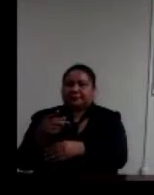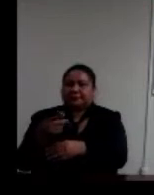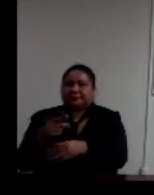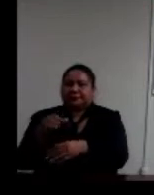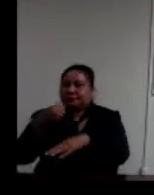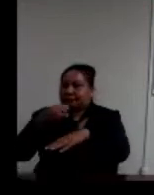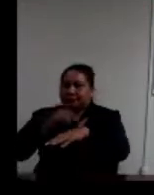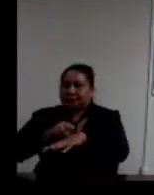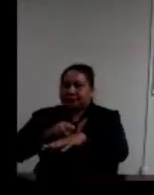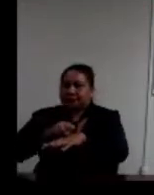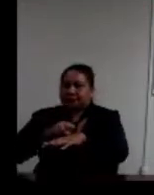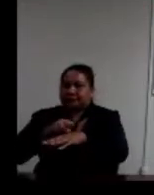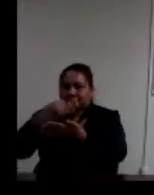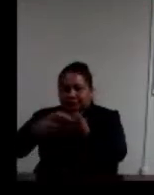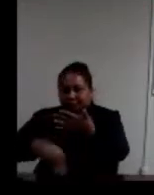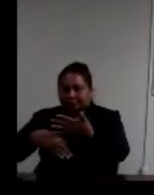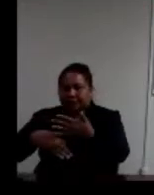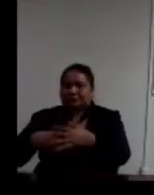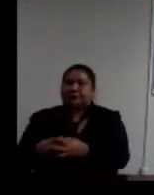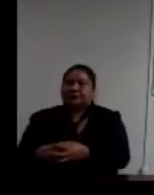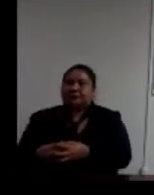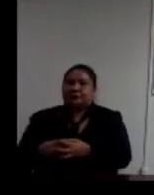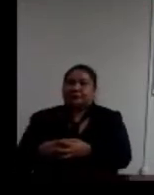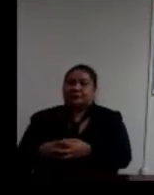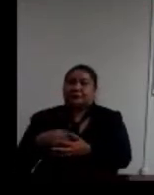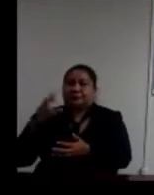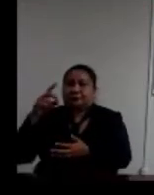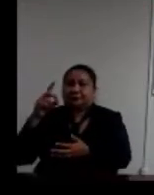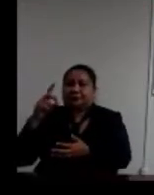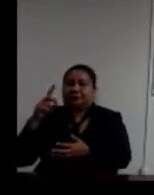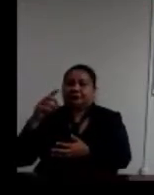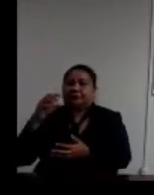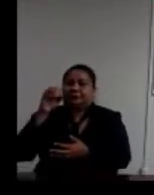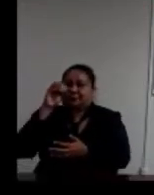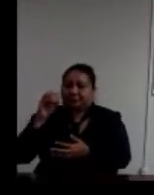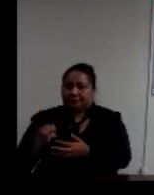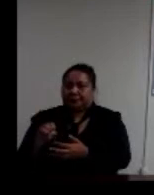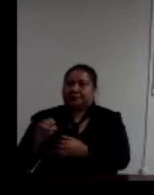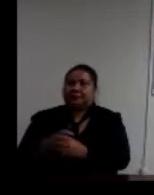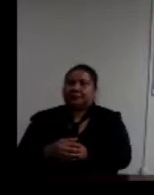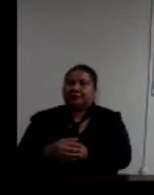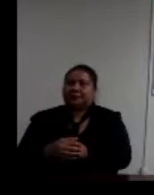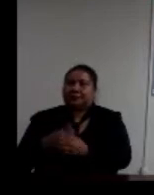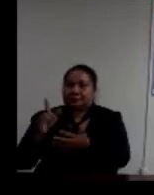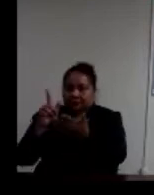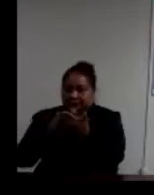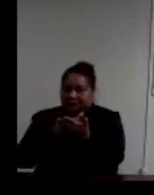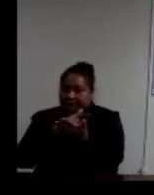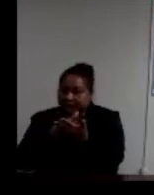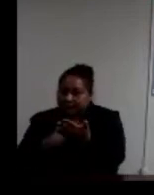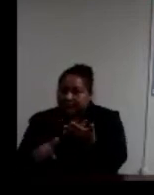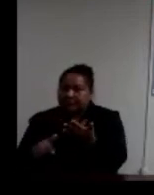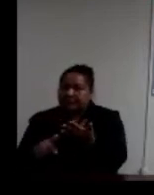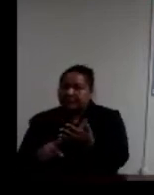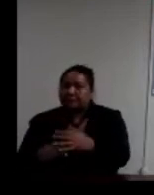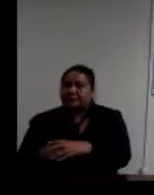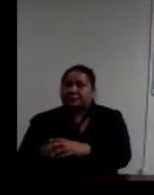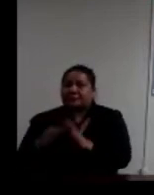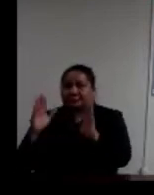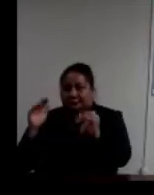trunca, sería casi el 30%, muy alto. Y los que son suspendidos son alrededor